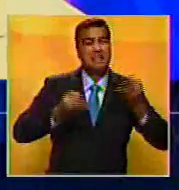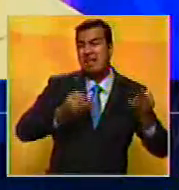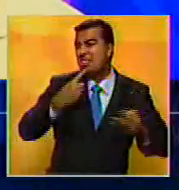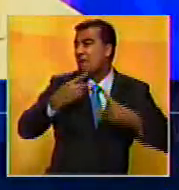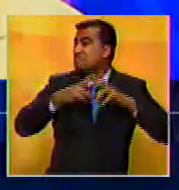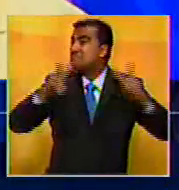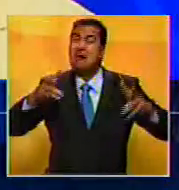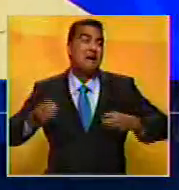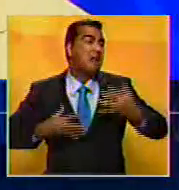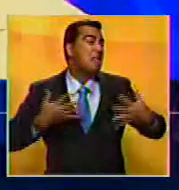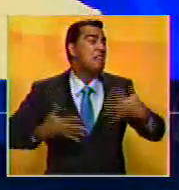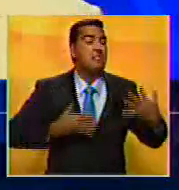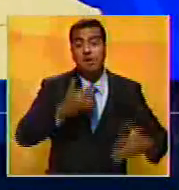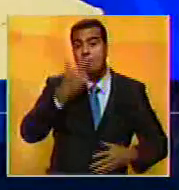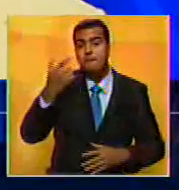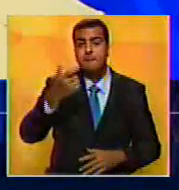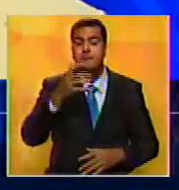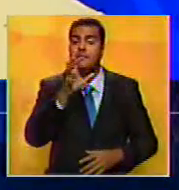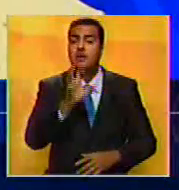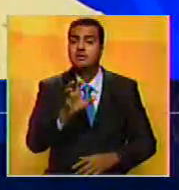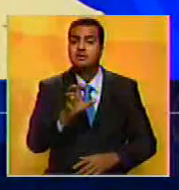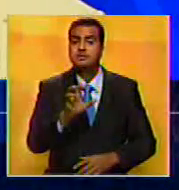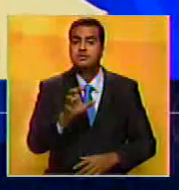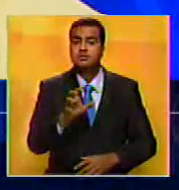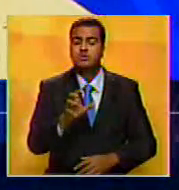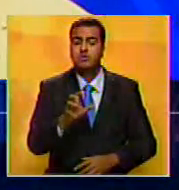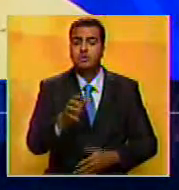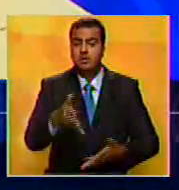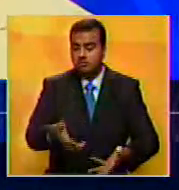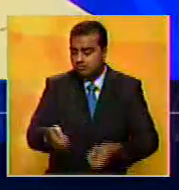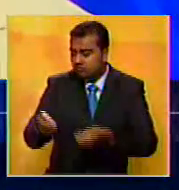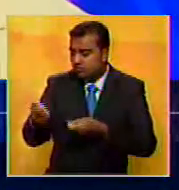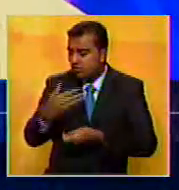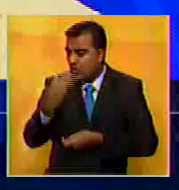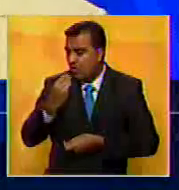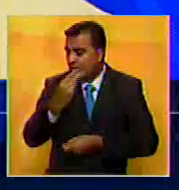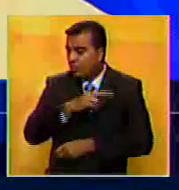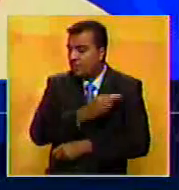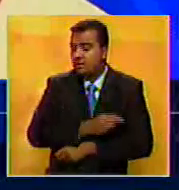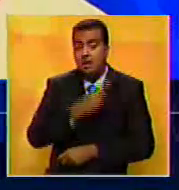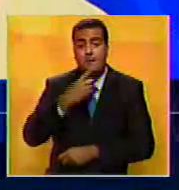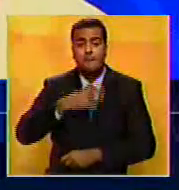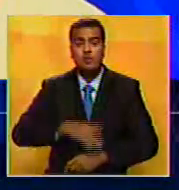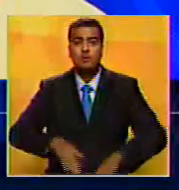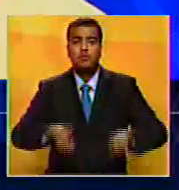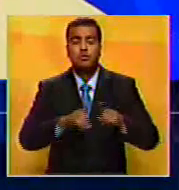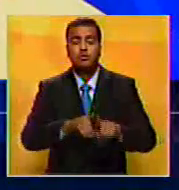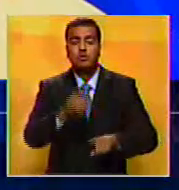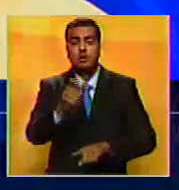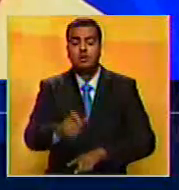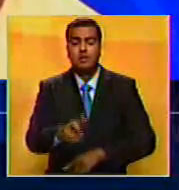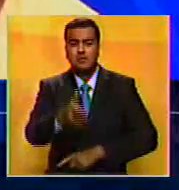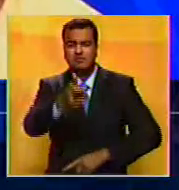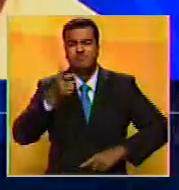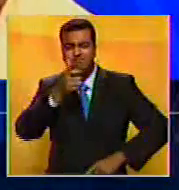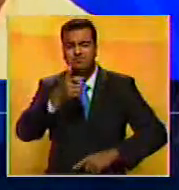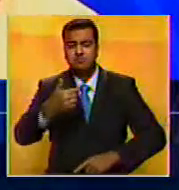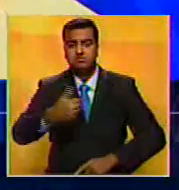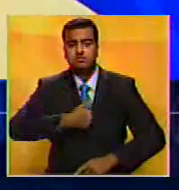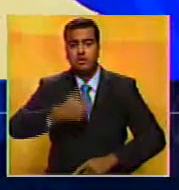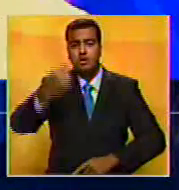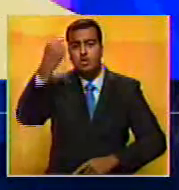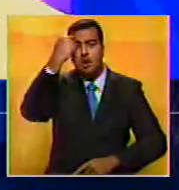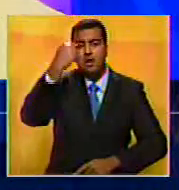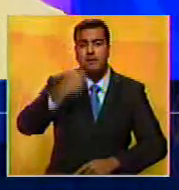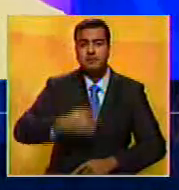decretando paz y alegría en un país donde se está recogiendo un joven que se está llevando a un centro de salud, como ocurrió con el que le dispararon una bala en la